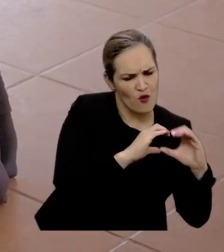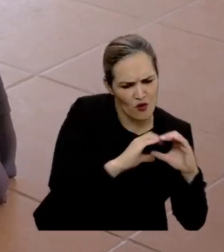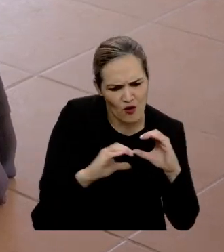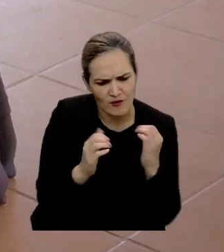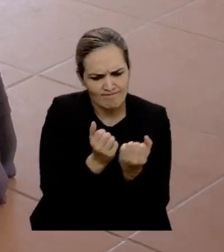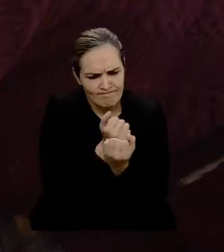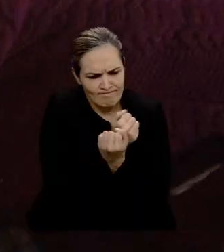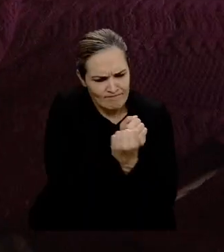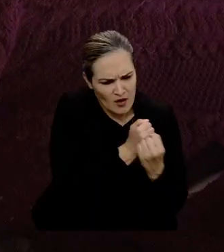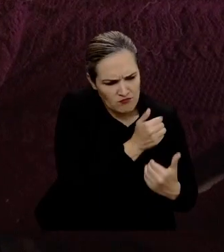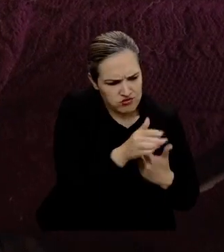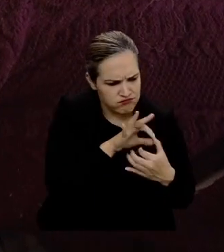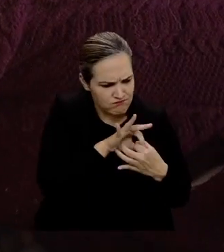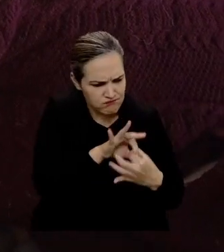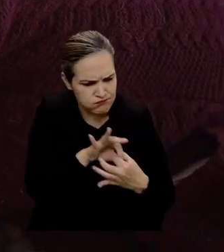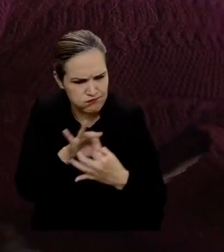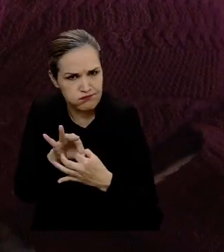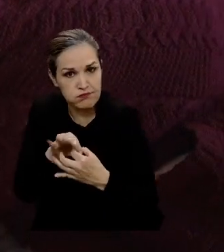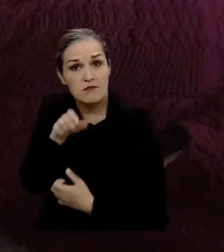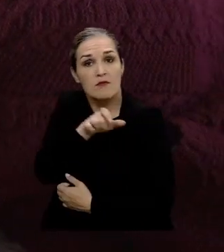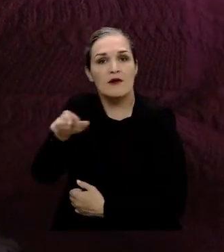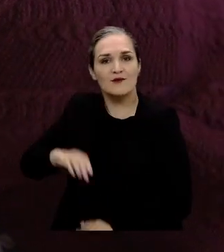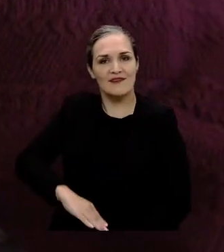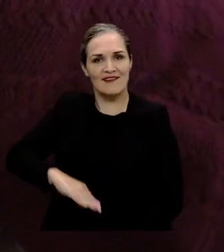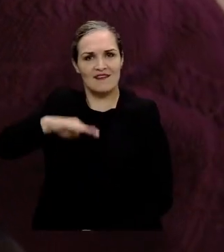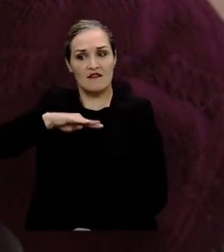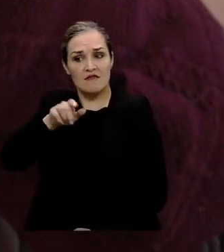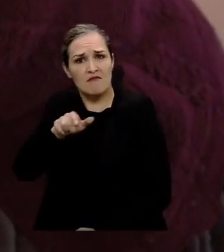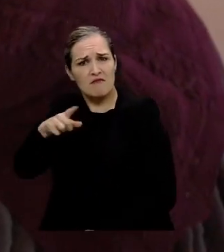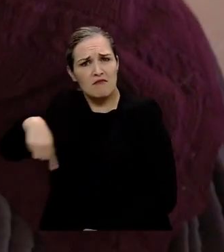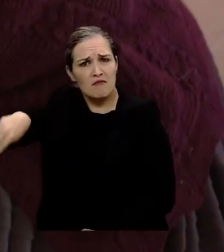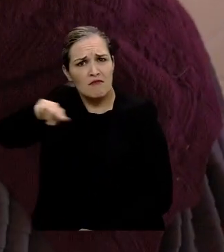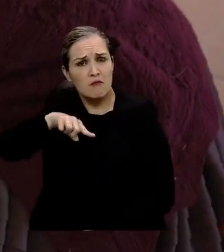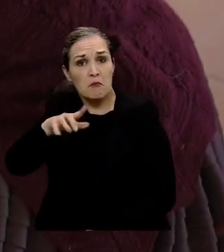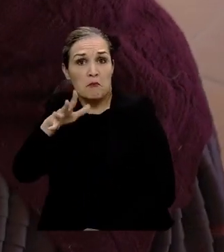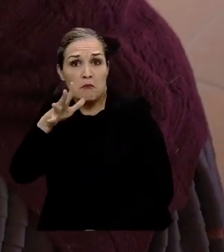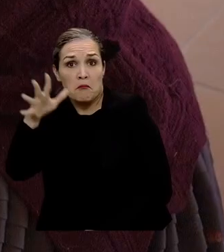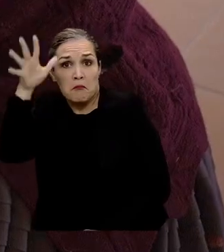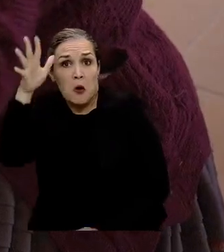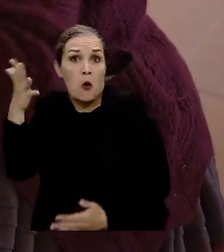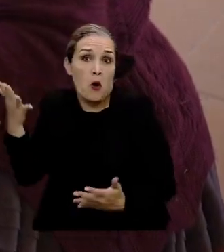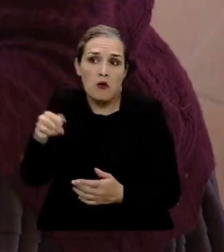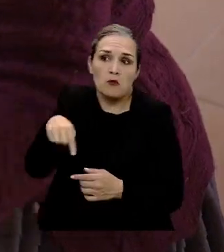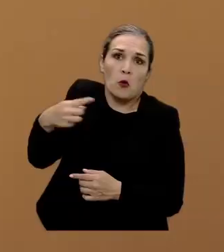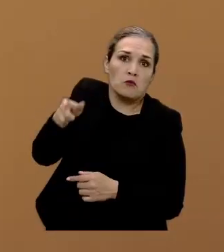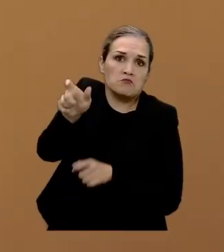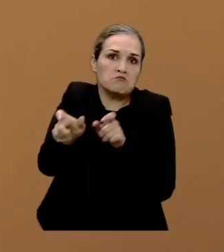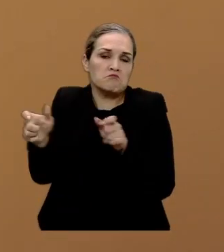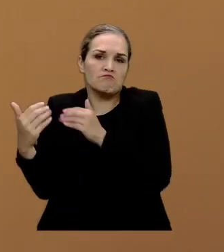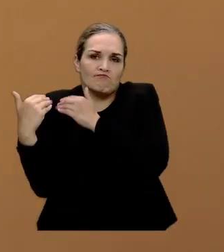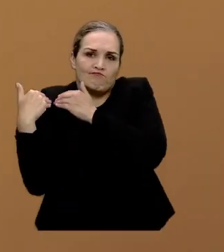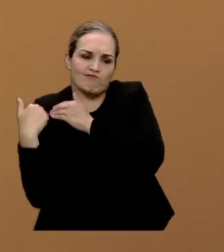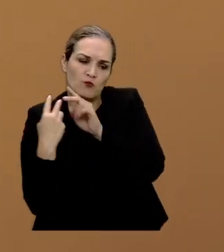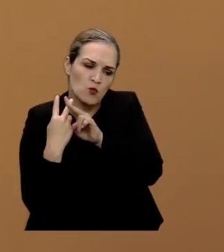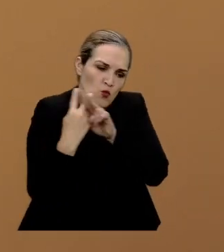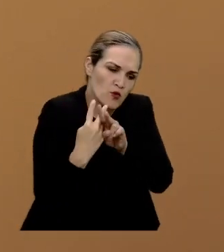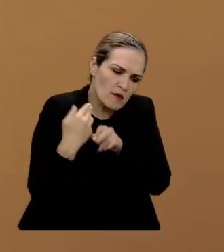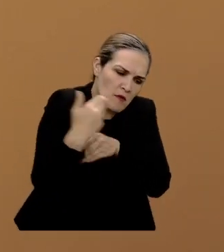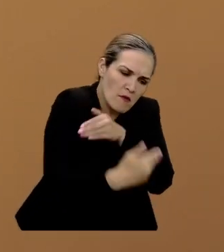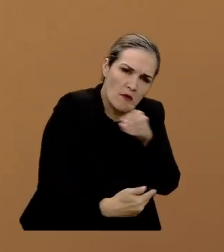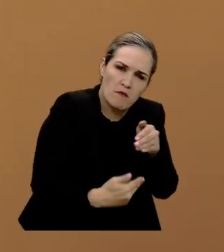esa comunicación con sus tutores, que a veces no siempre son los padres, pero los tutores con los cuales